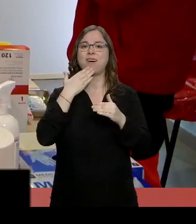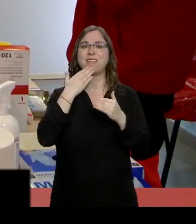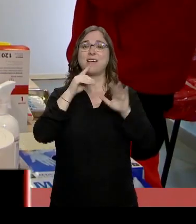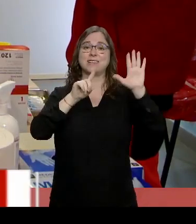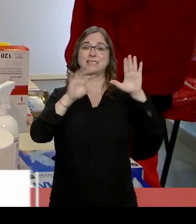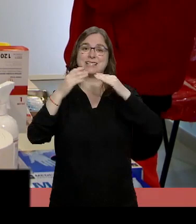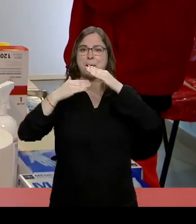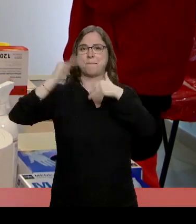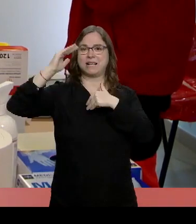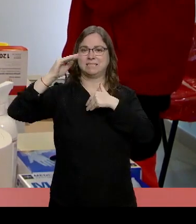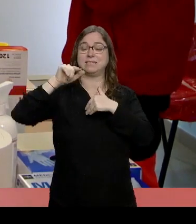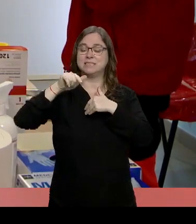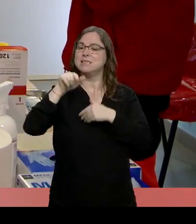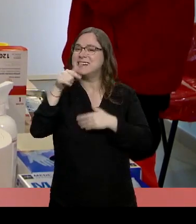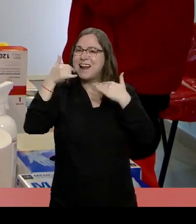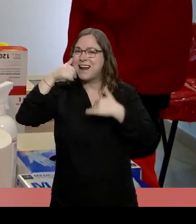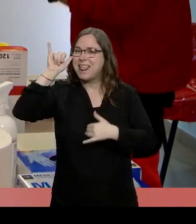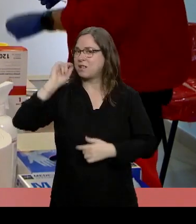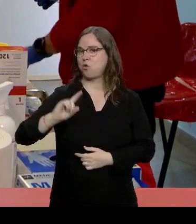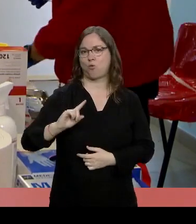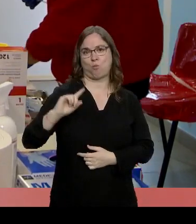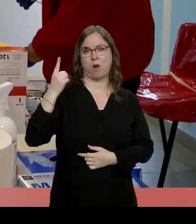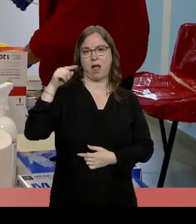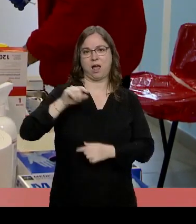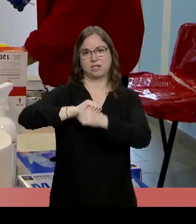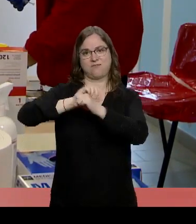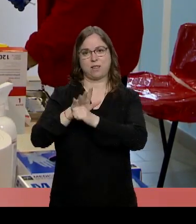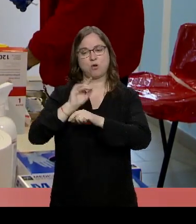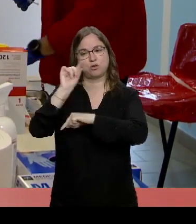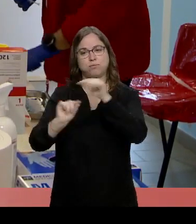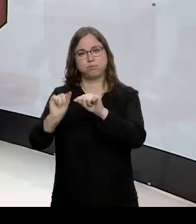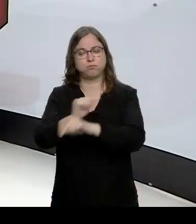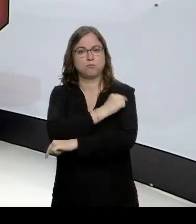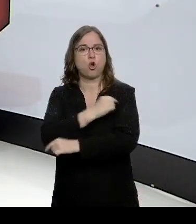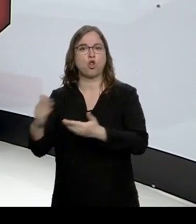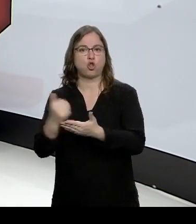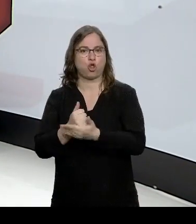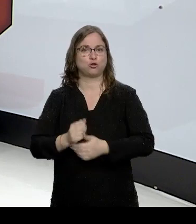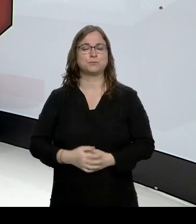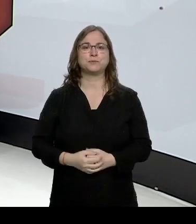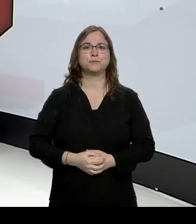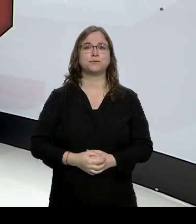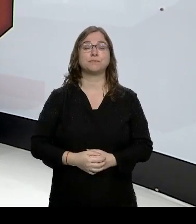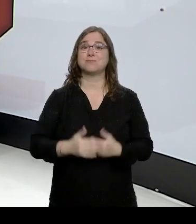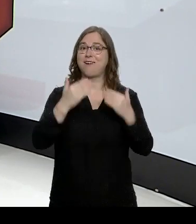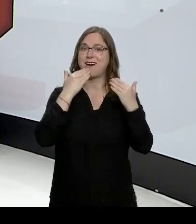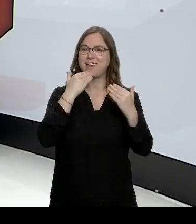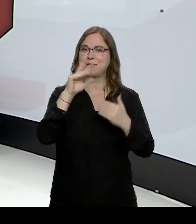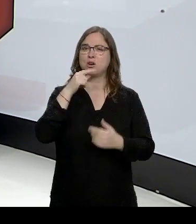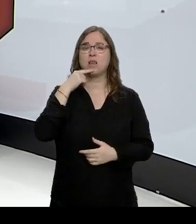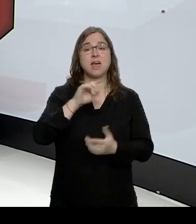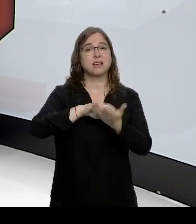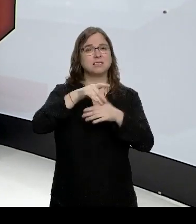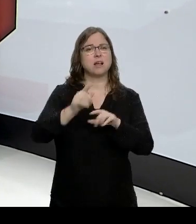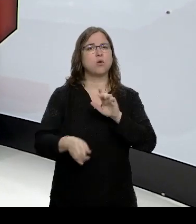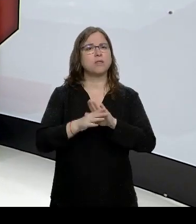de 60 años que son el factor de riesgo de la COVID-19. Gracias, Verónica. Castilla y León sigue en nivel